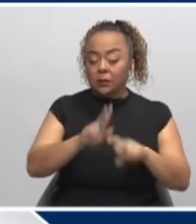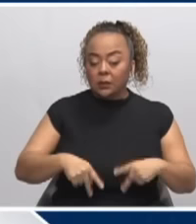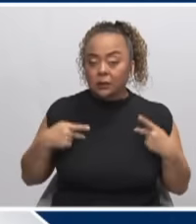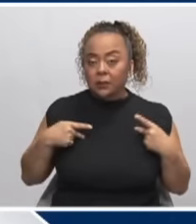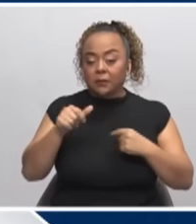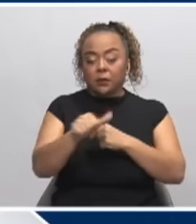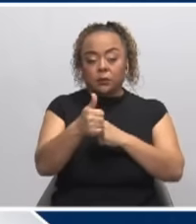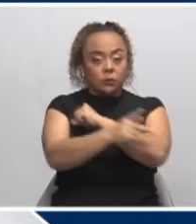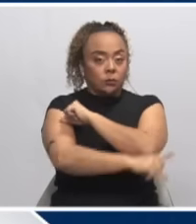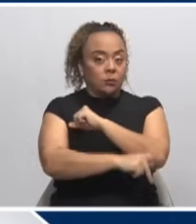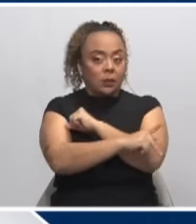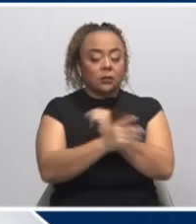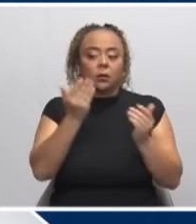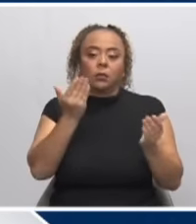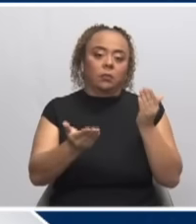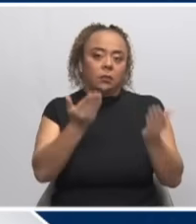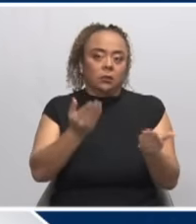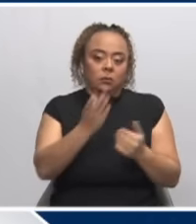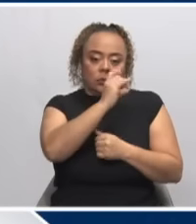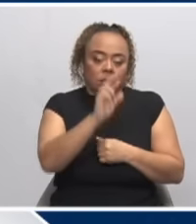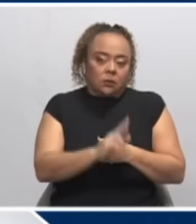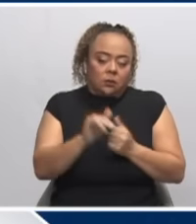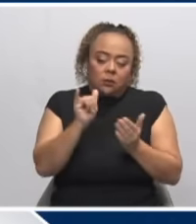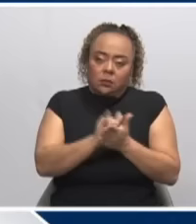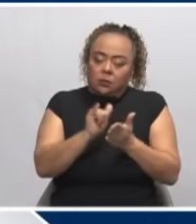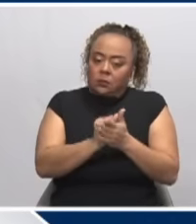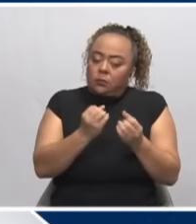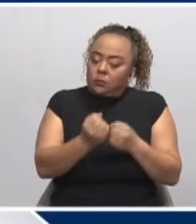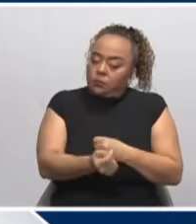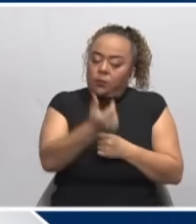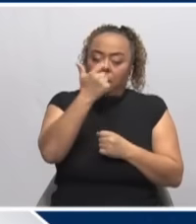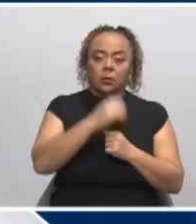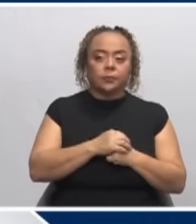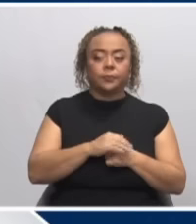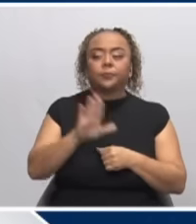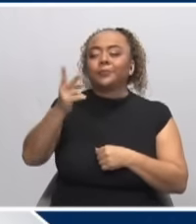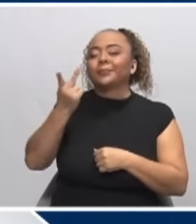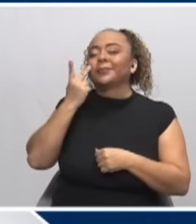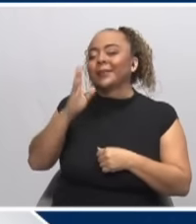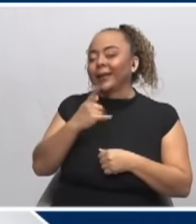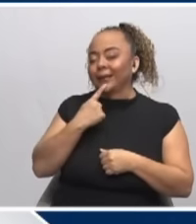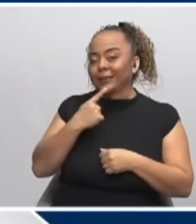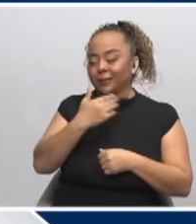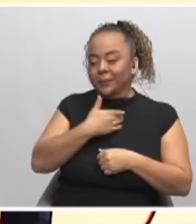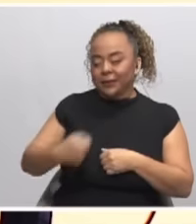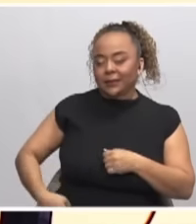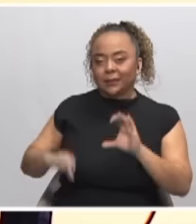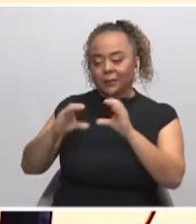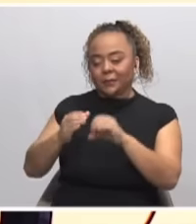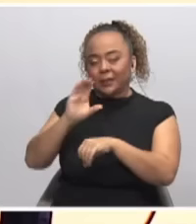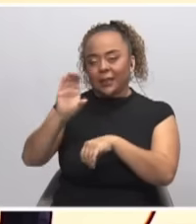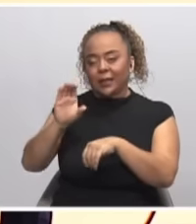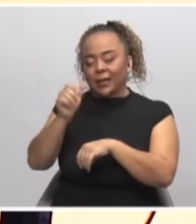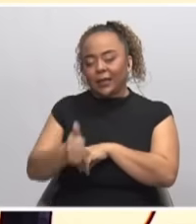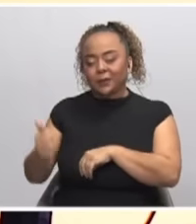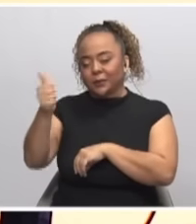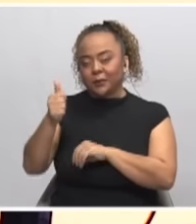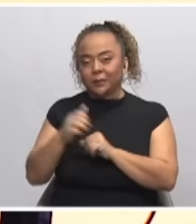en otros países en comparación de acá es muy muy muy poca ve vean lo que dice el presidente del comité ejecutivo que ha llegado hoy